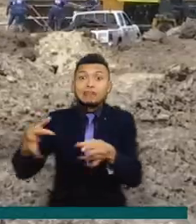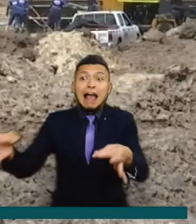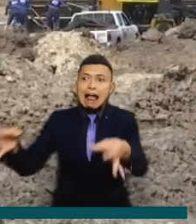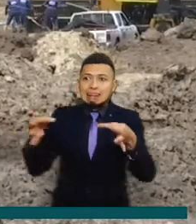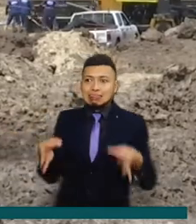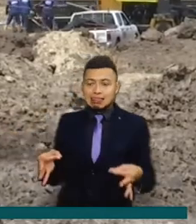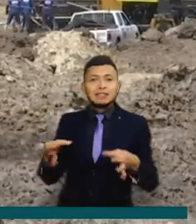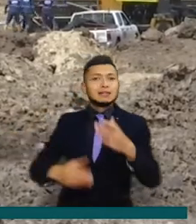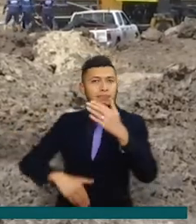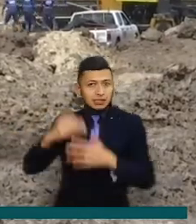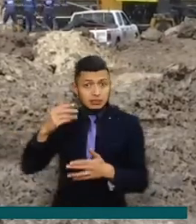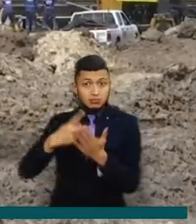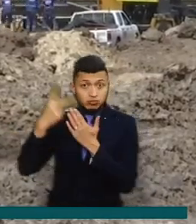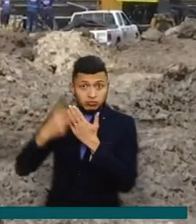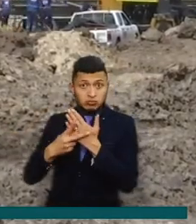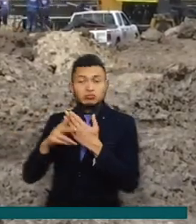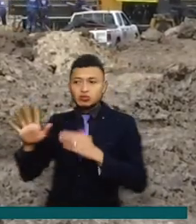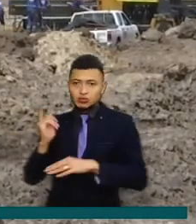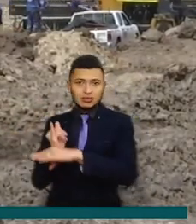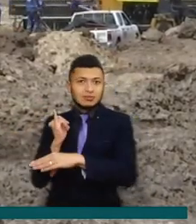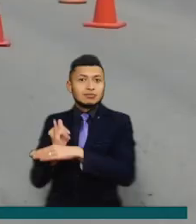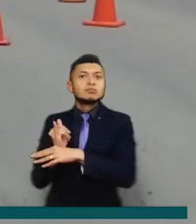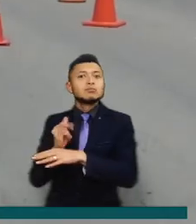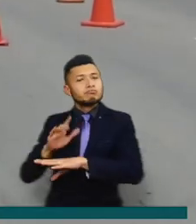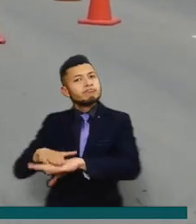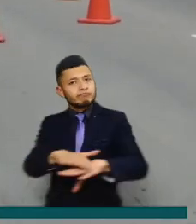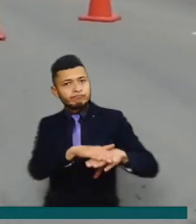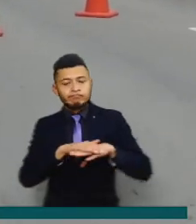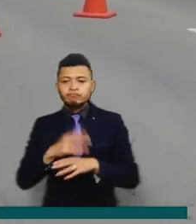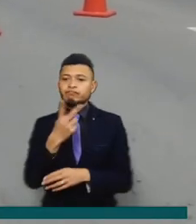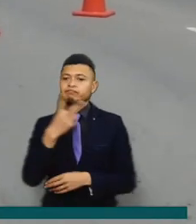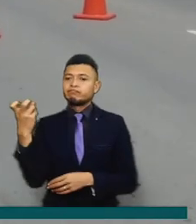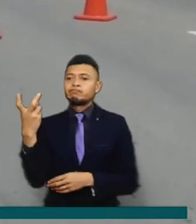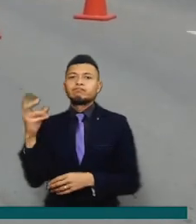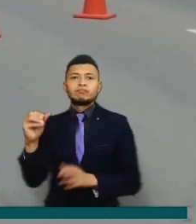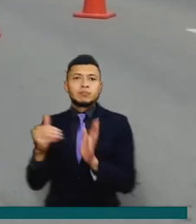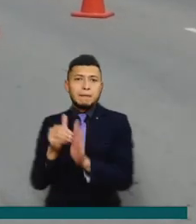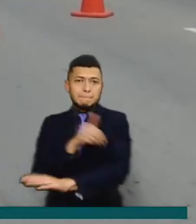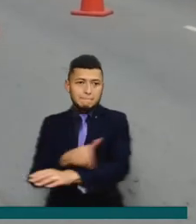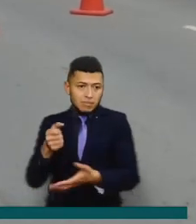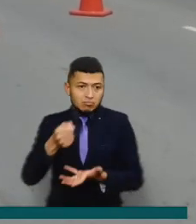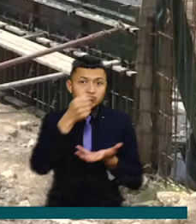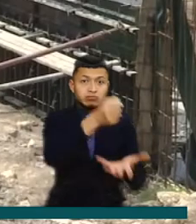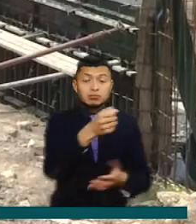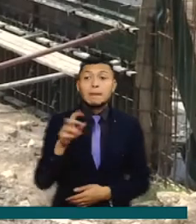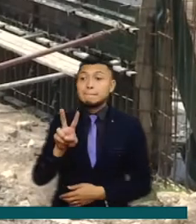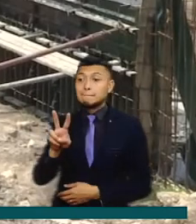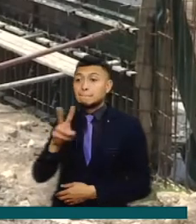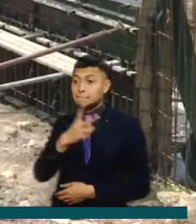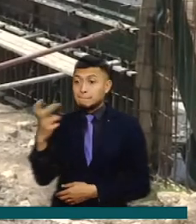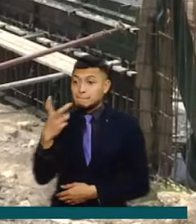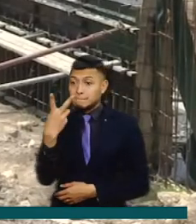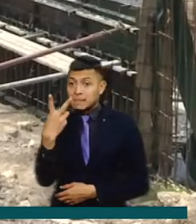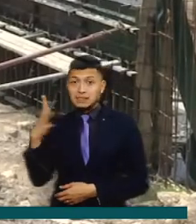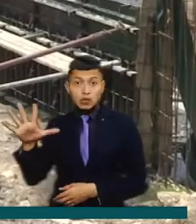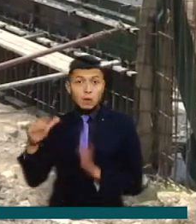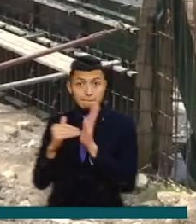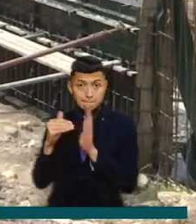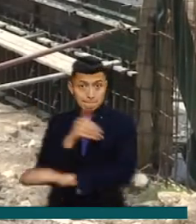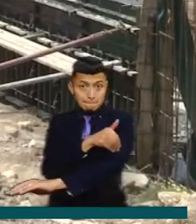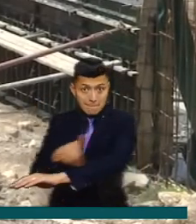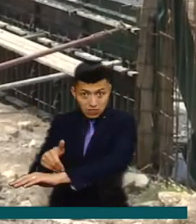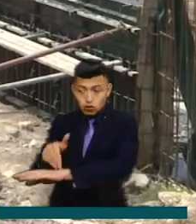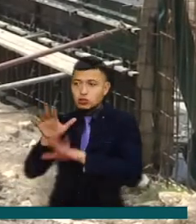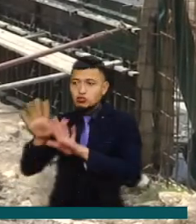proyecto tiene una inversión de 750 mil millones de pesos, de los cuales 225 mil millones son asumidos por Cundinamarca y los